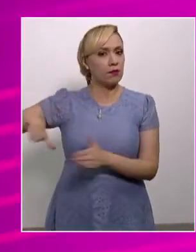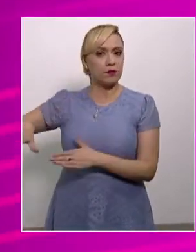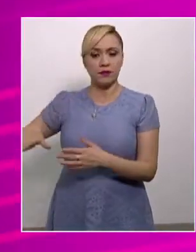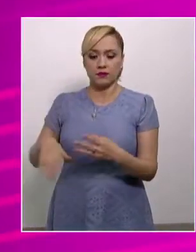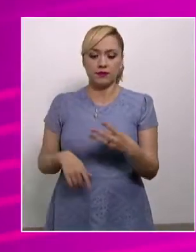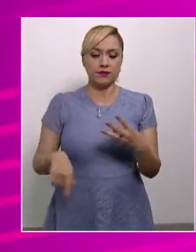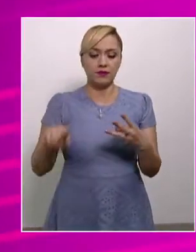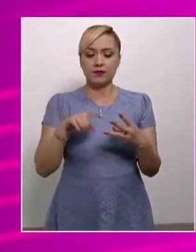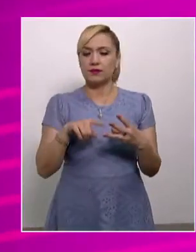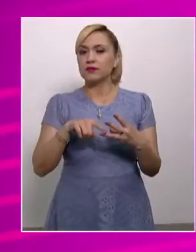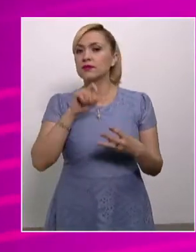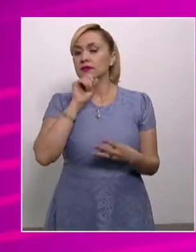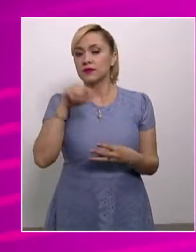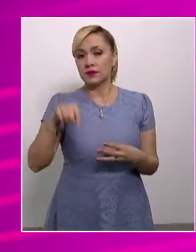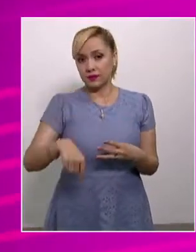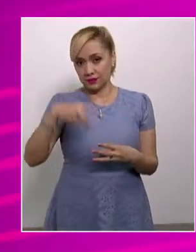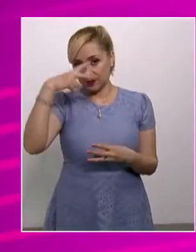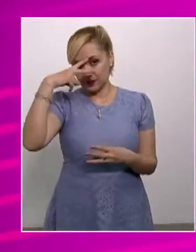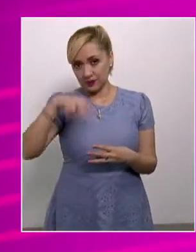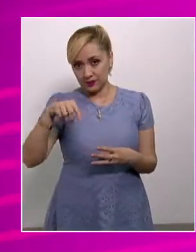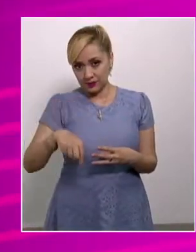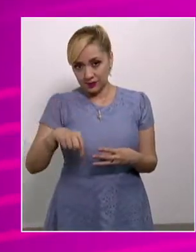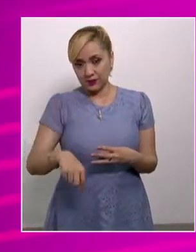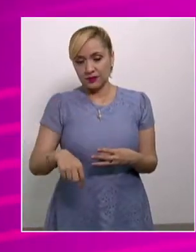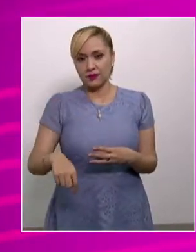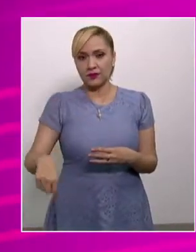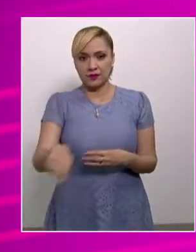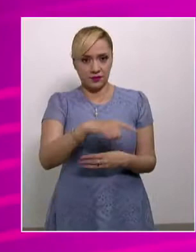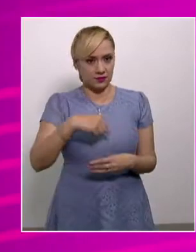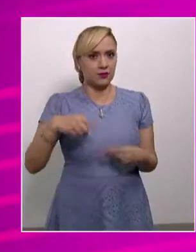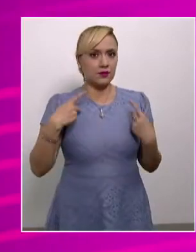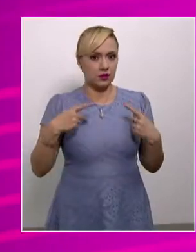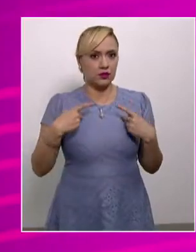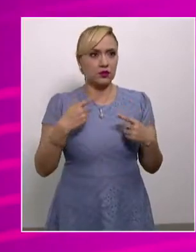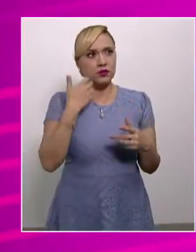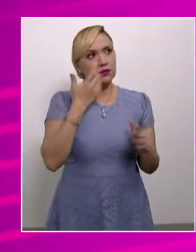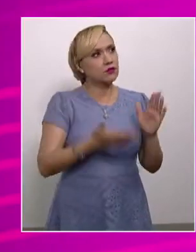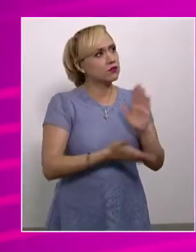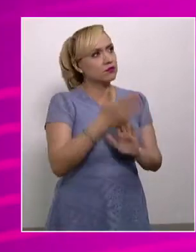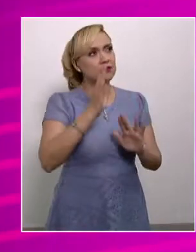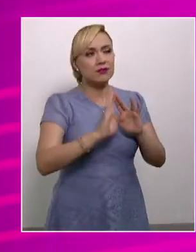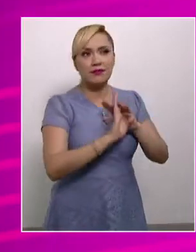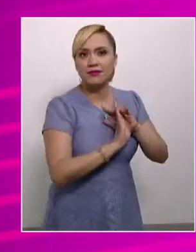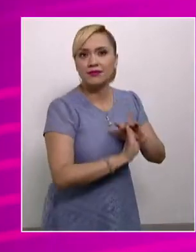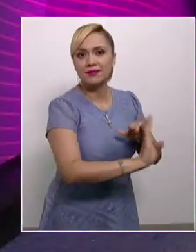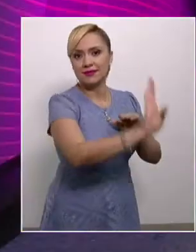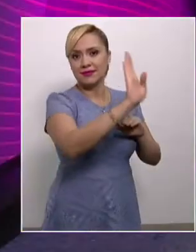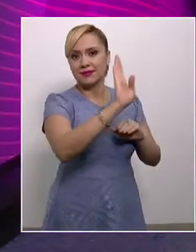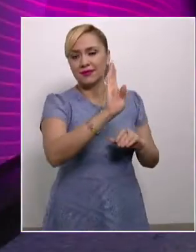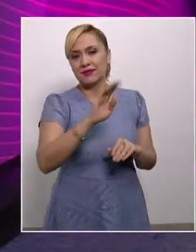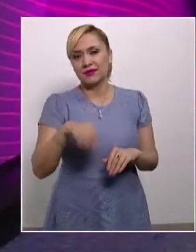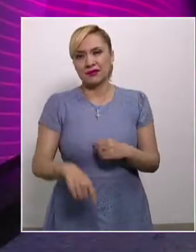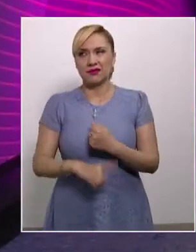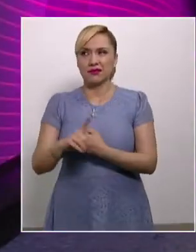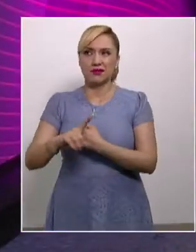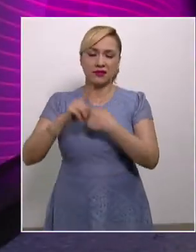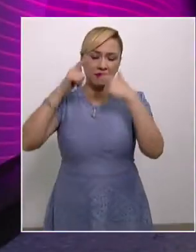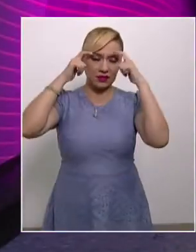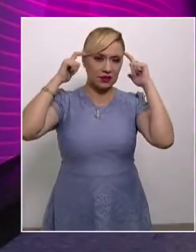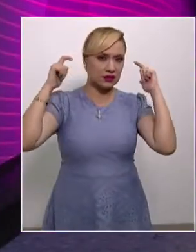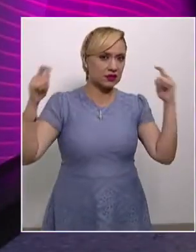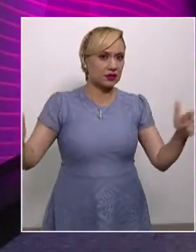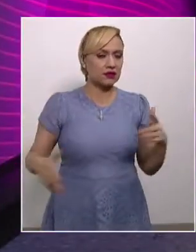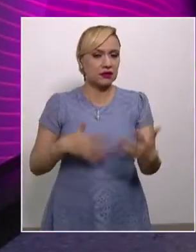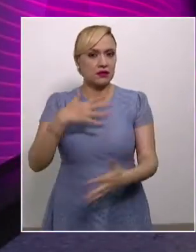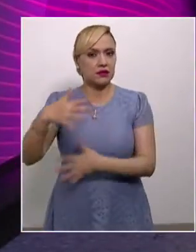perspectiva, cuando también desde México nuestros propios connacionales también están saliendo de nuestro país por la misma situación de